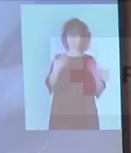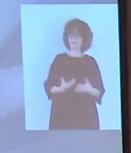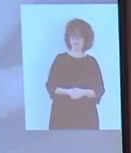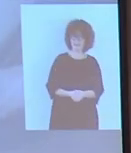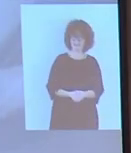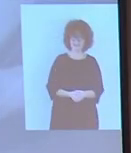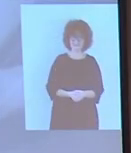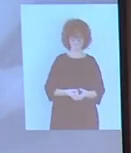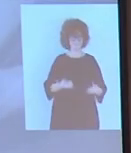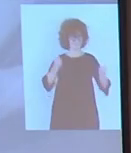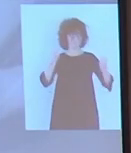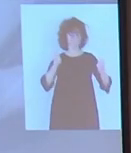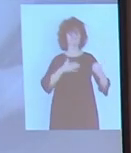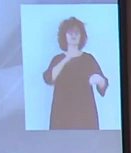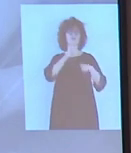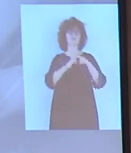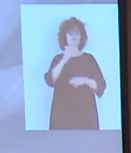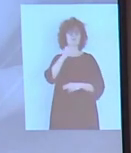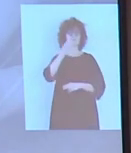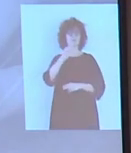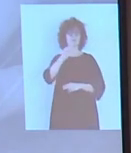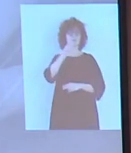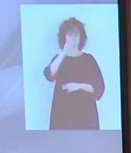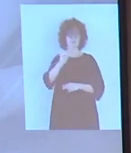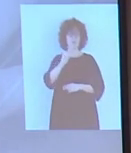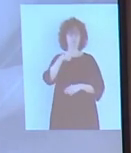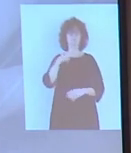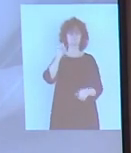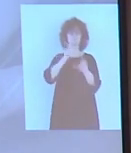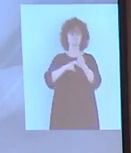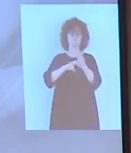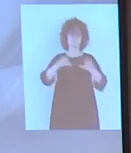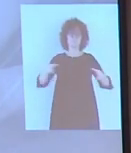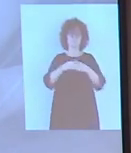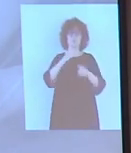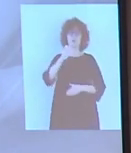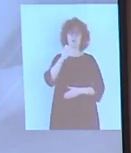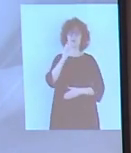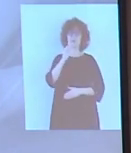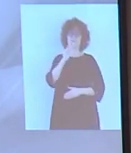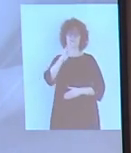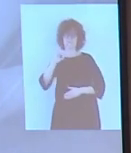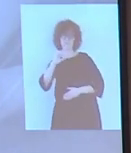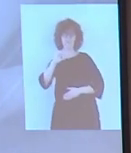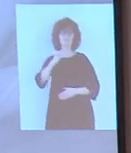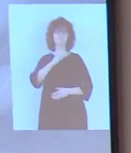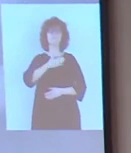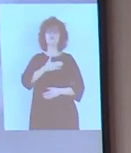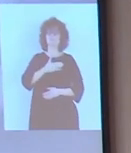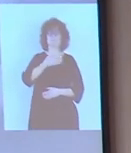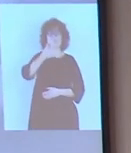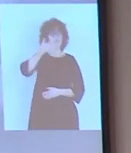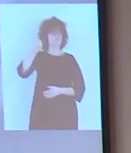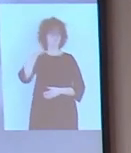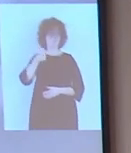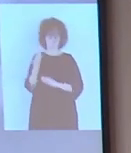bien me presento mi nombre es Raquel roca formo parte del equipo de de ecic y es para mí un honor en nombre de la revista